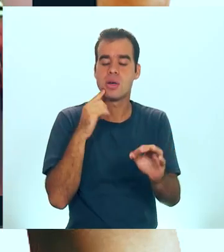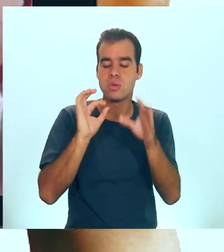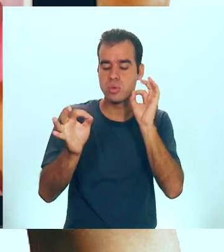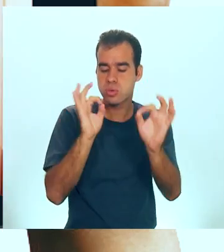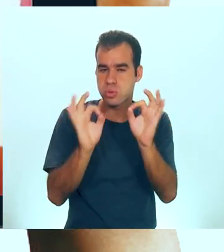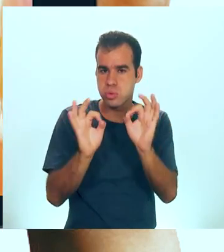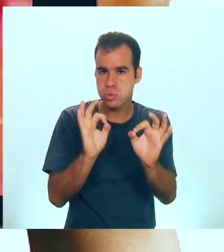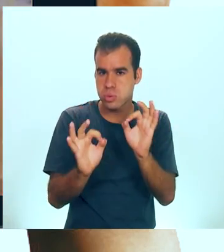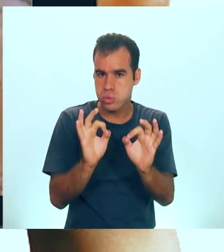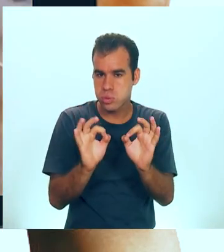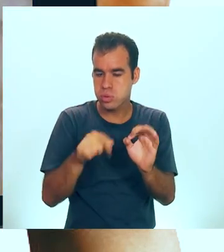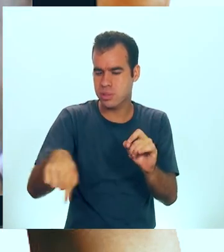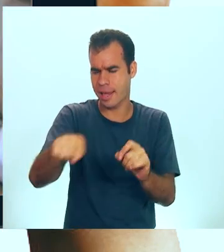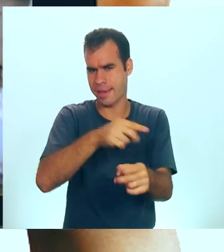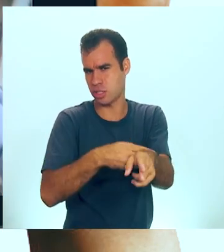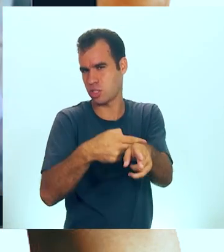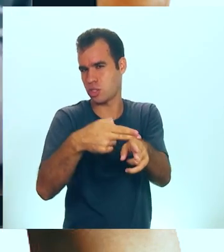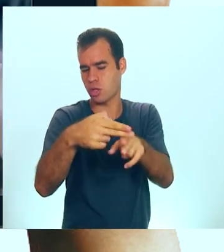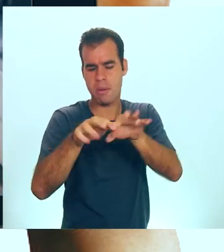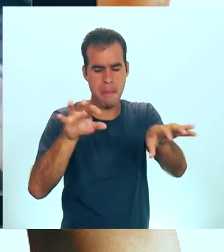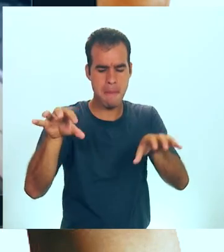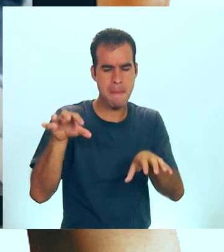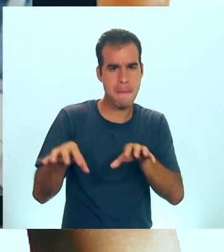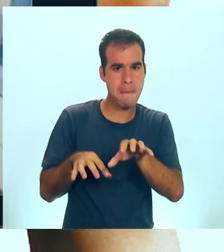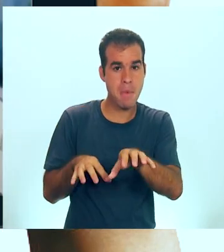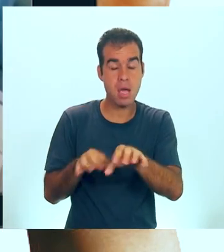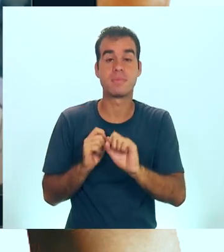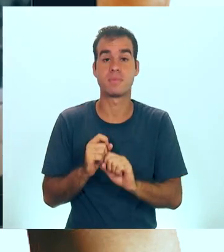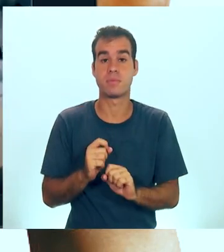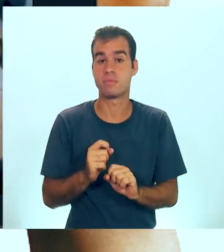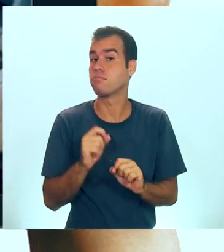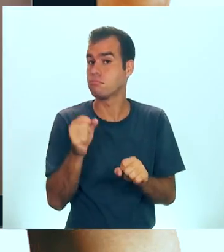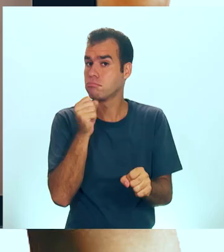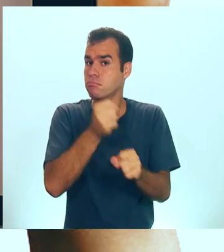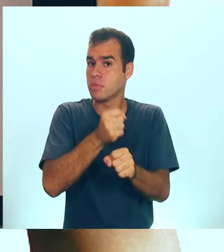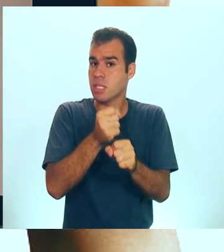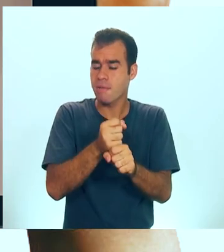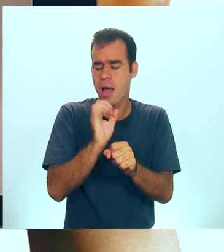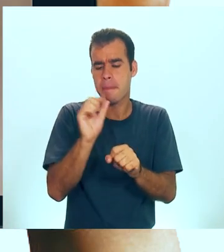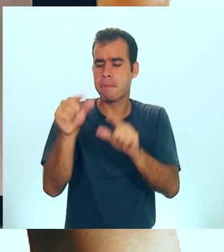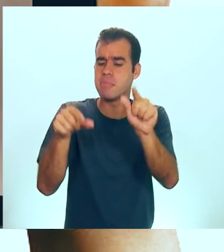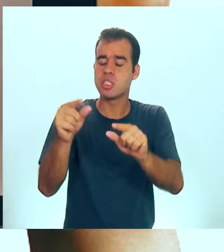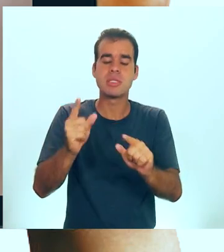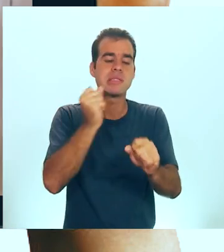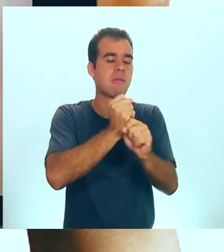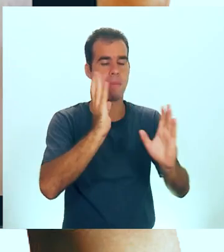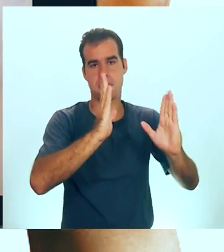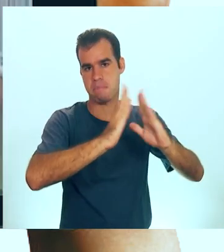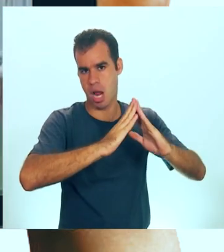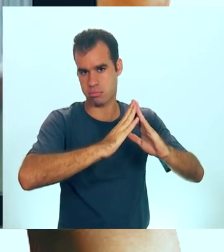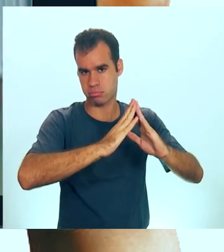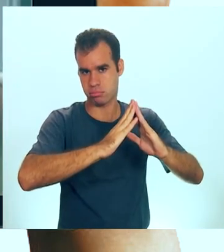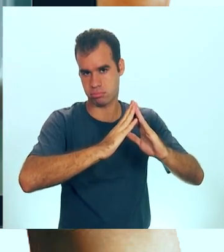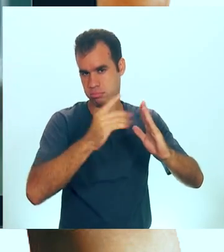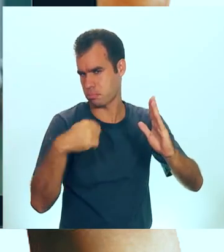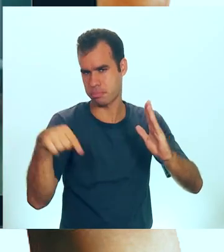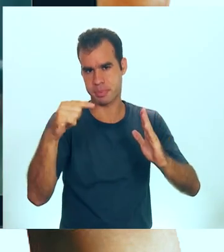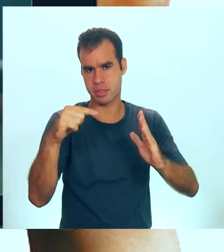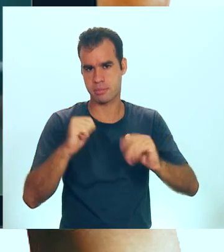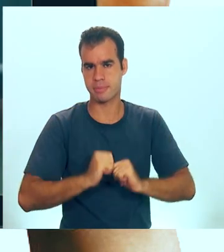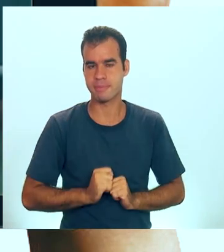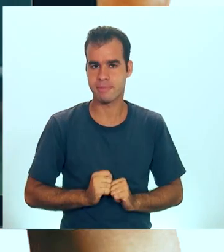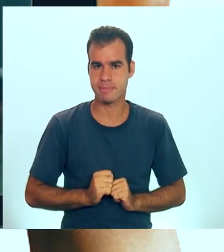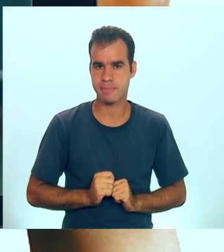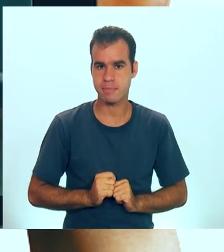preservación de ese bien. Esa misión se materializa tanto con el trabajo a distancia como presencial de nuestros trabajadores. En las